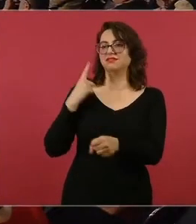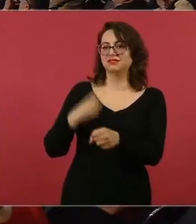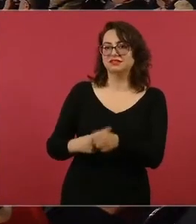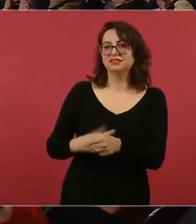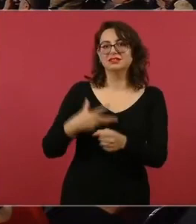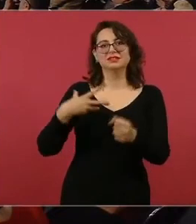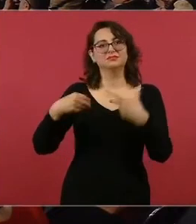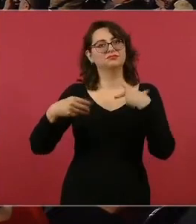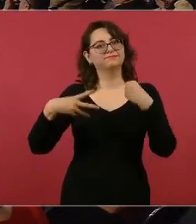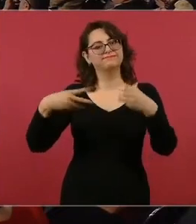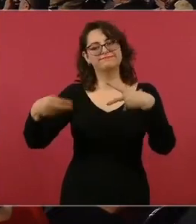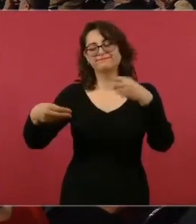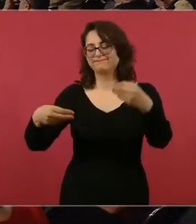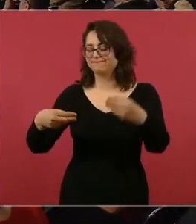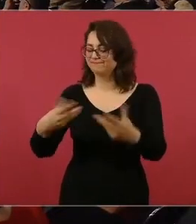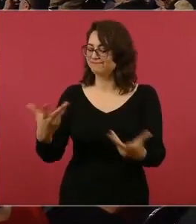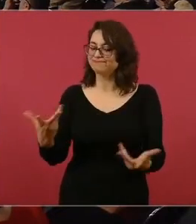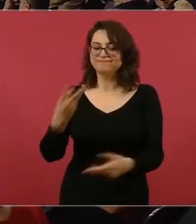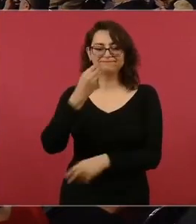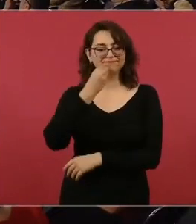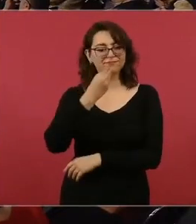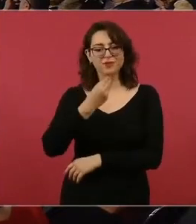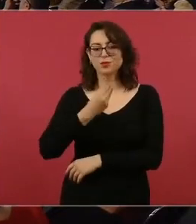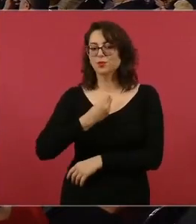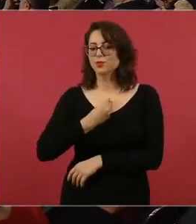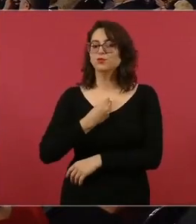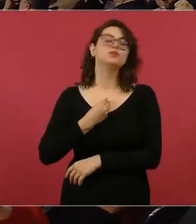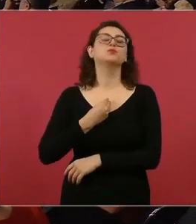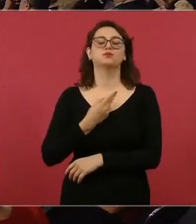y estamos saliendo.